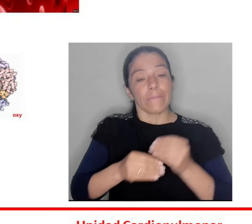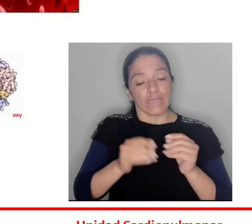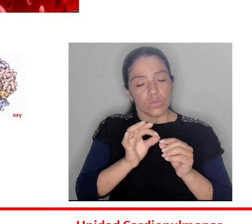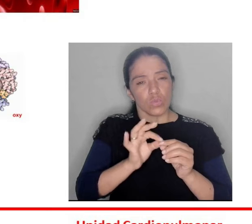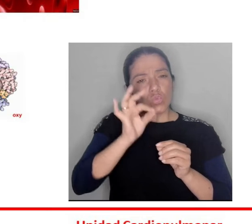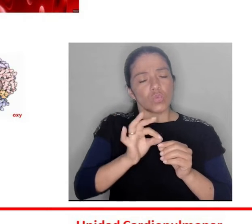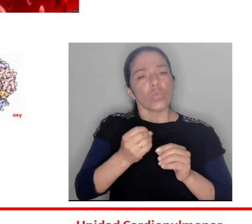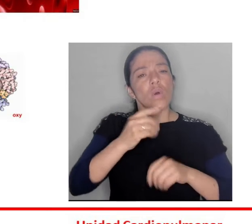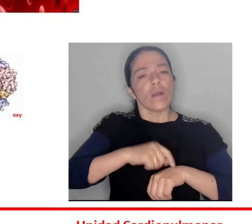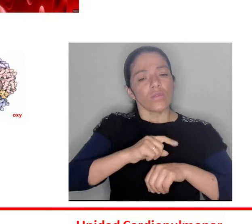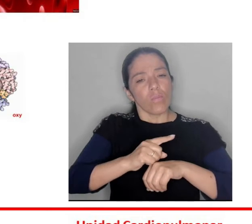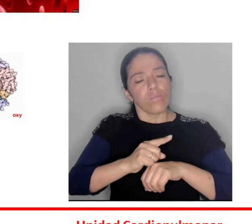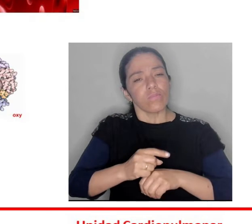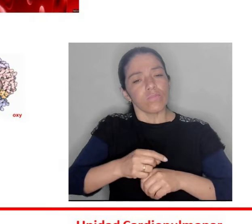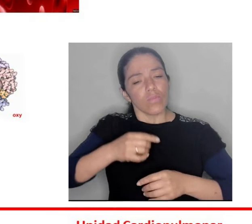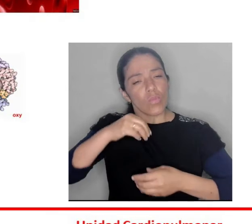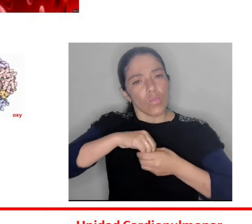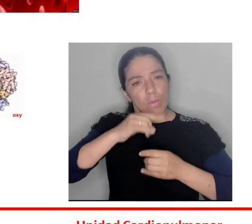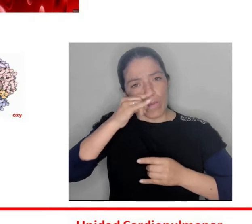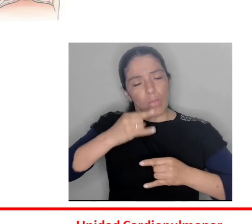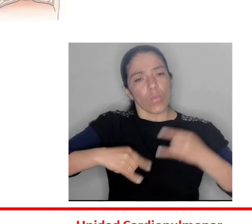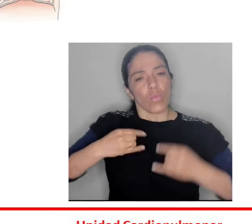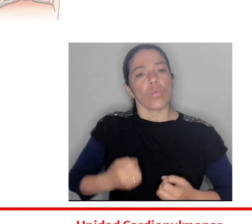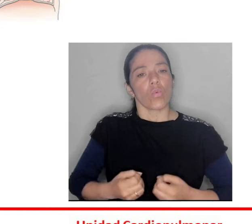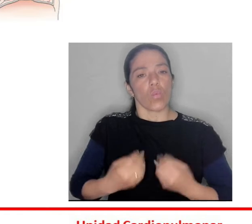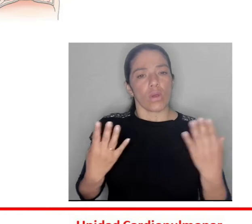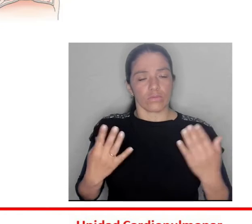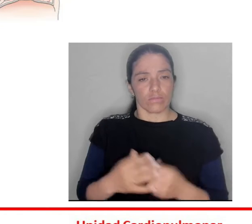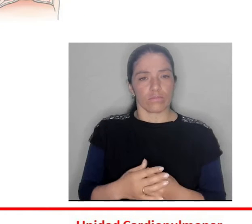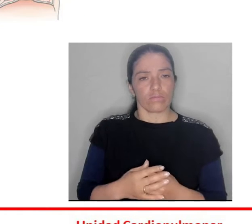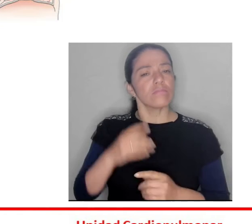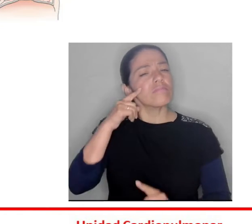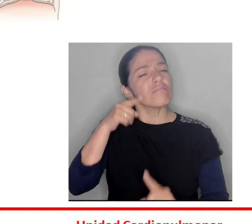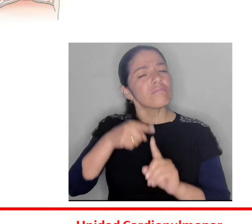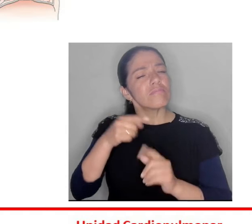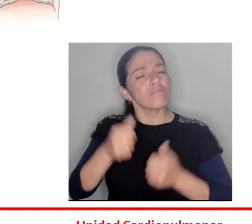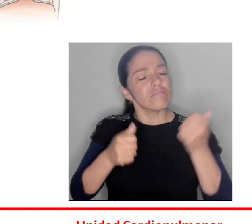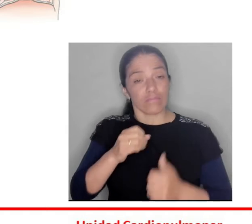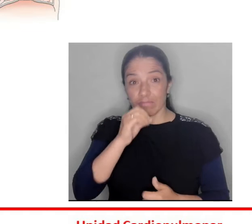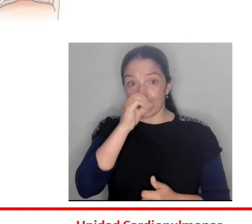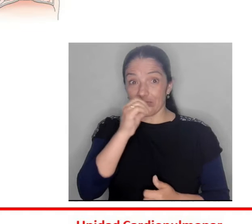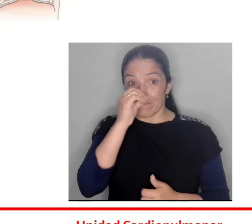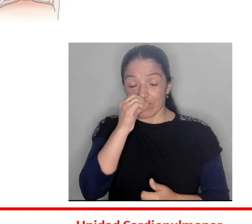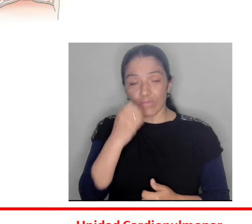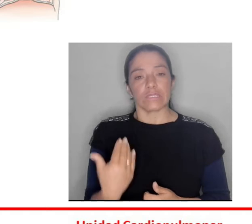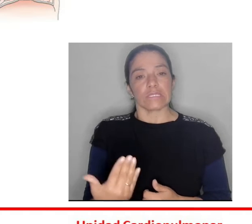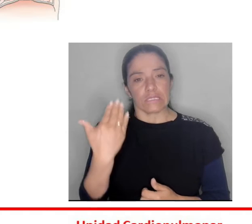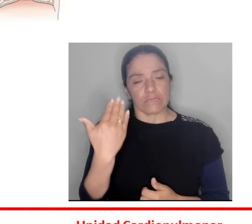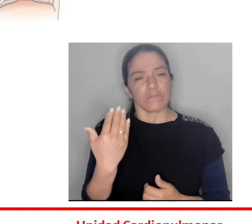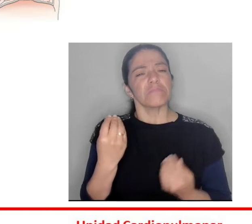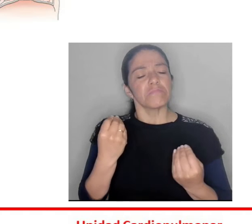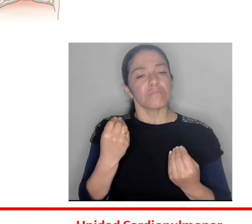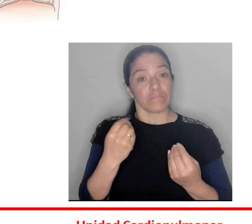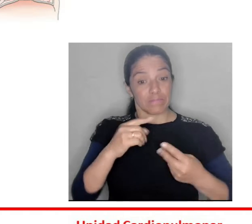y cuál es el volumen minuto de esta misma. Todo esto nos permite saber que el objetivo principal del oxígeno